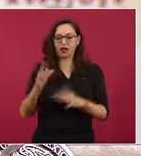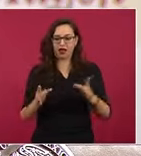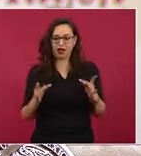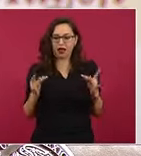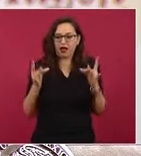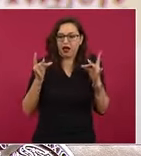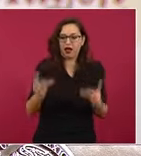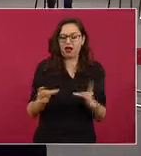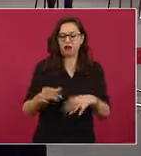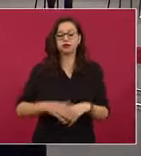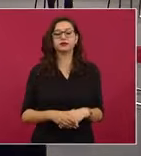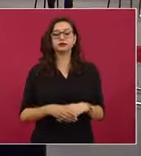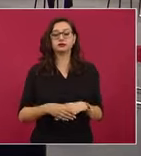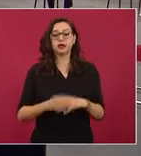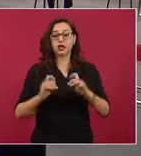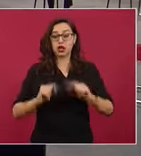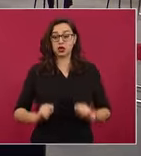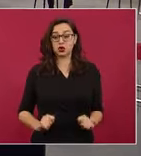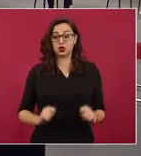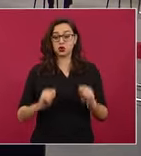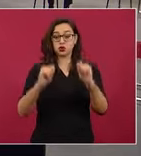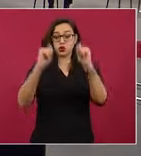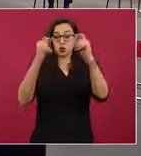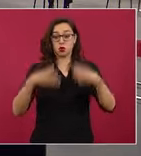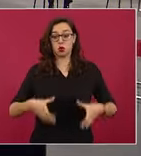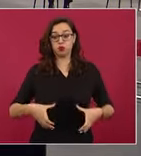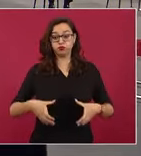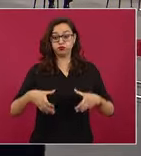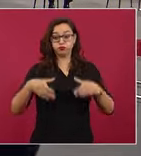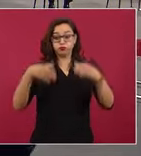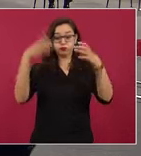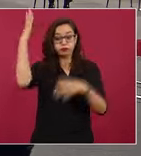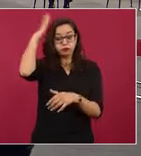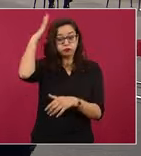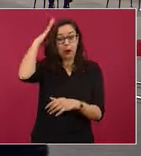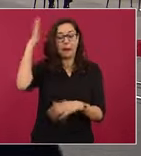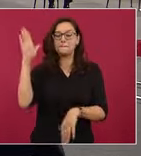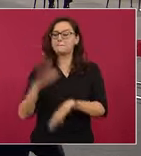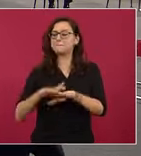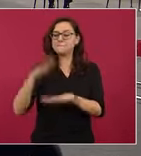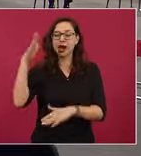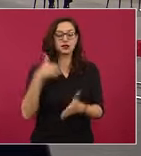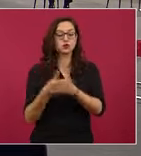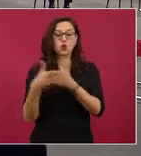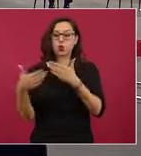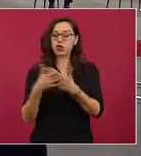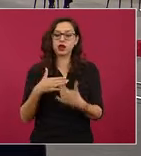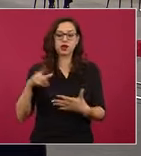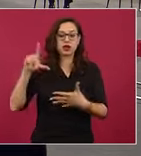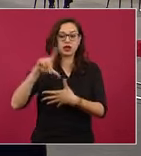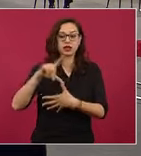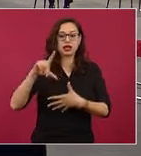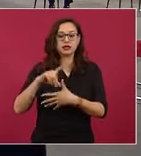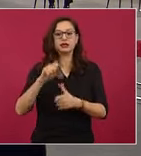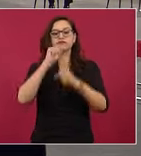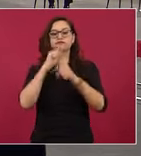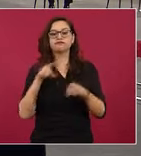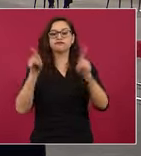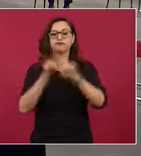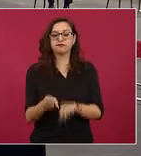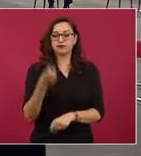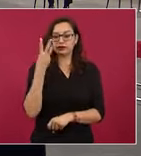Control de Tráfico Aéreo es la más moderna de Latinoamérica. Se construyeron tres pistas de concreto de